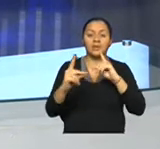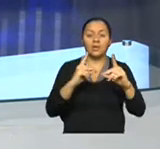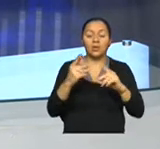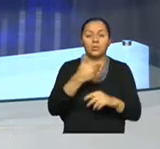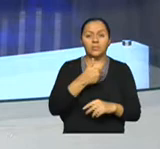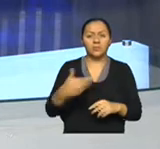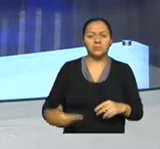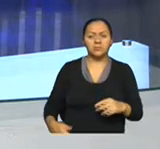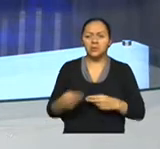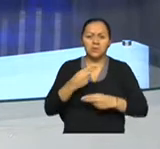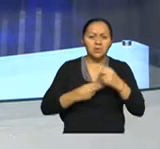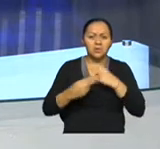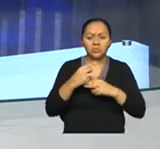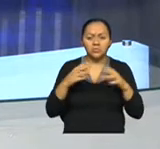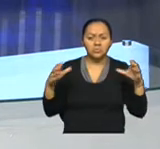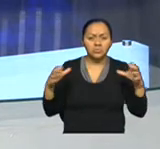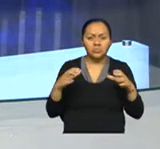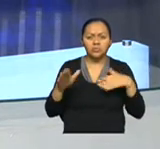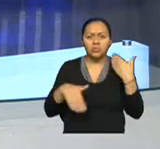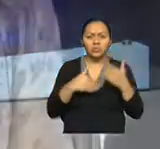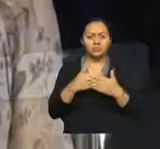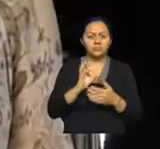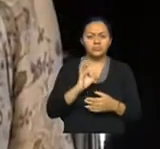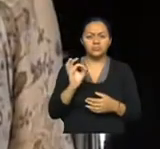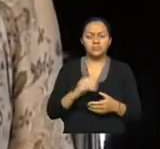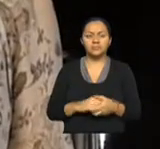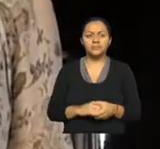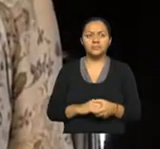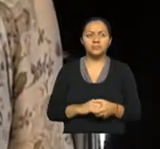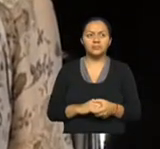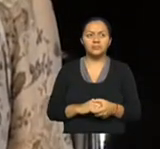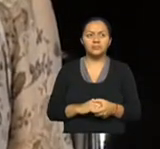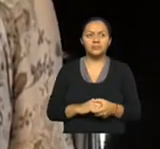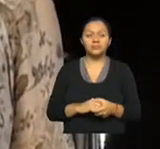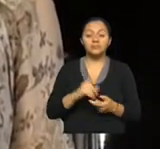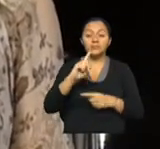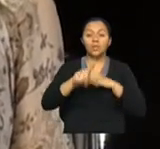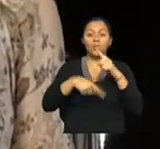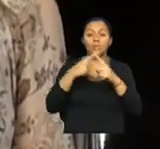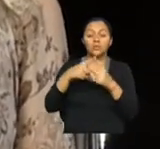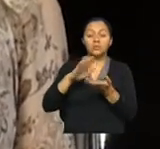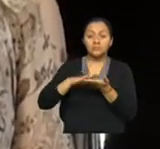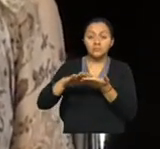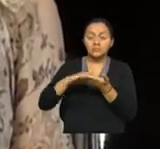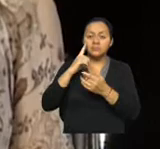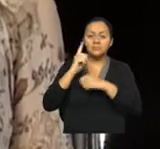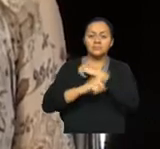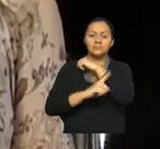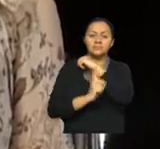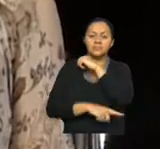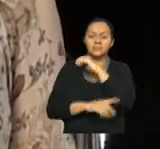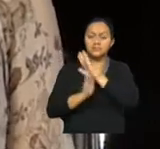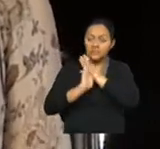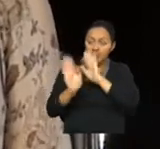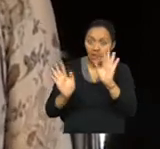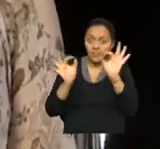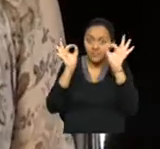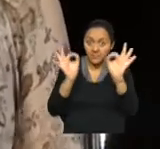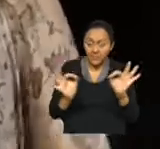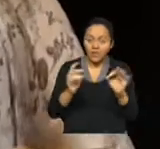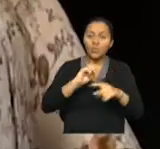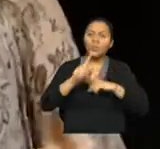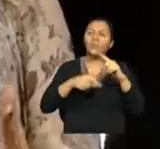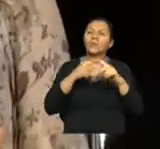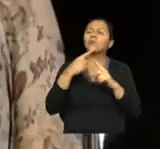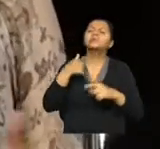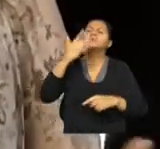presidente no se negociaría en el bloque. Pero el indulto solamente procede cuando existe una sentencia infirme, de manera que cuando alguien